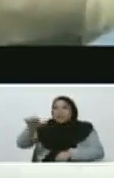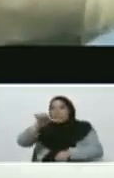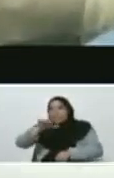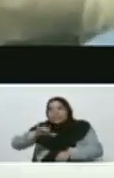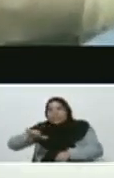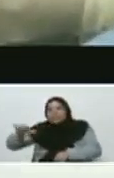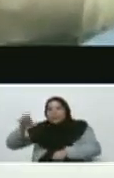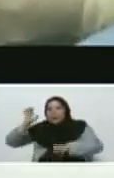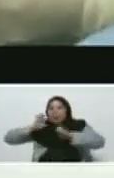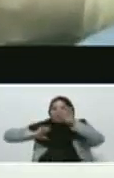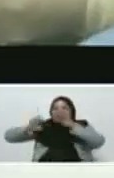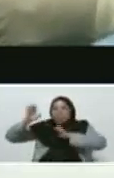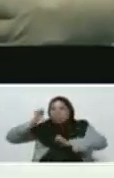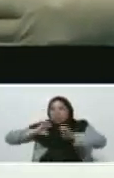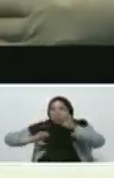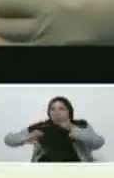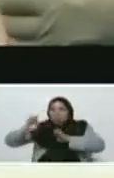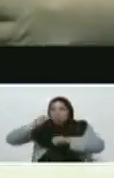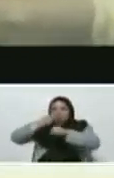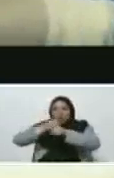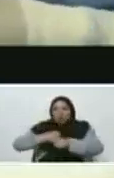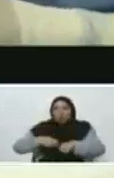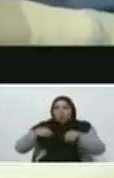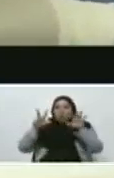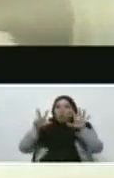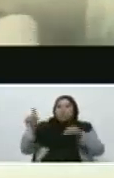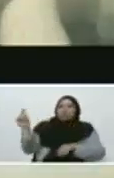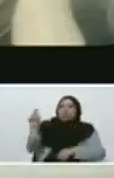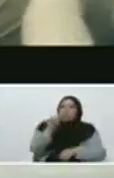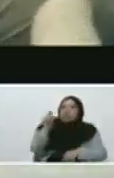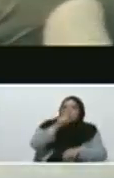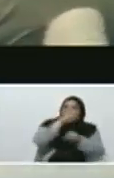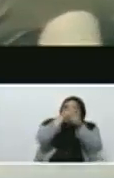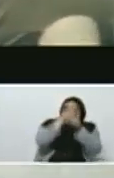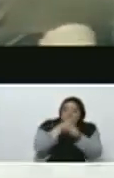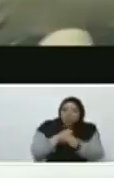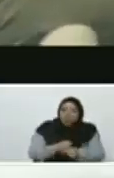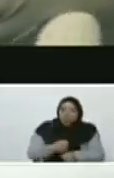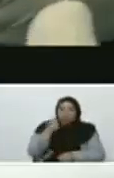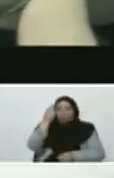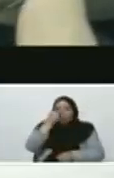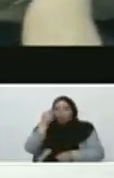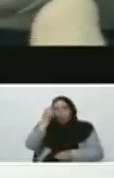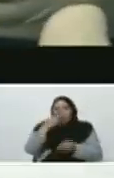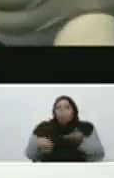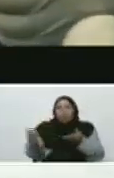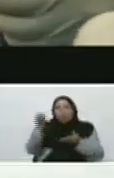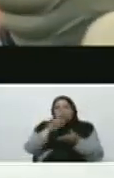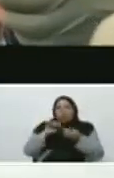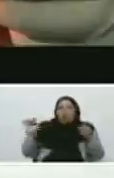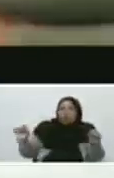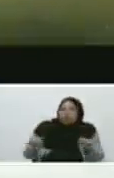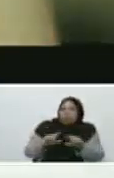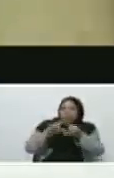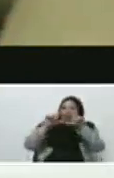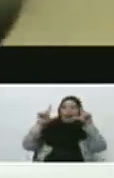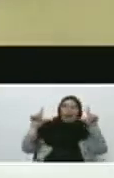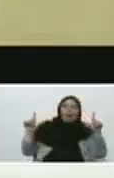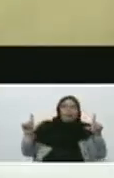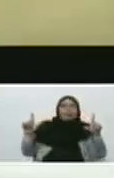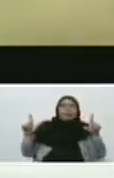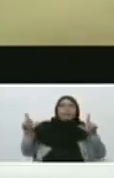está bien. Vamos a esperar unos 8 meses para ver si la córnea se formó. Bueno, milagro pues. Milagro de la